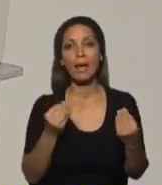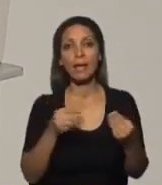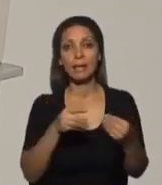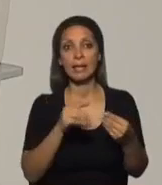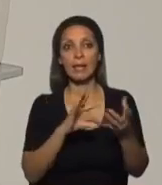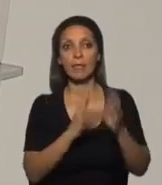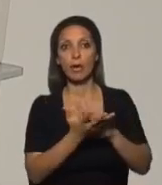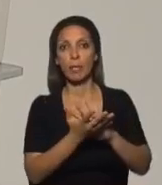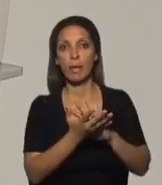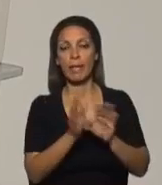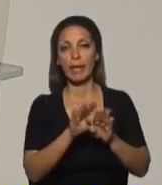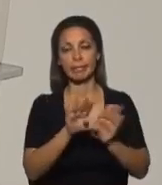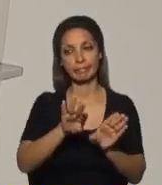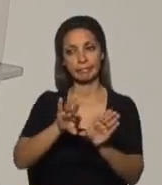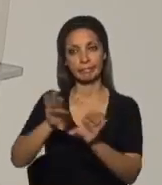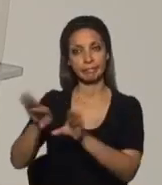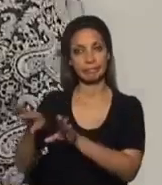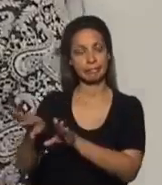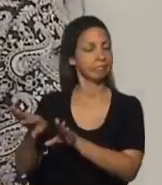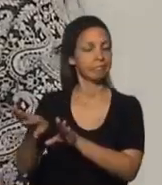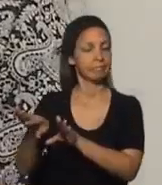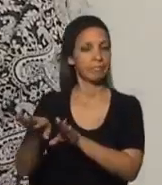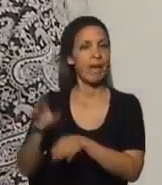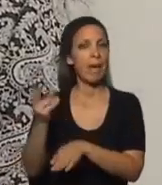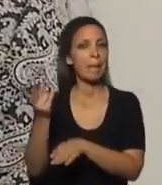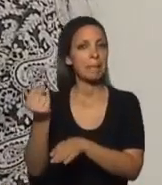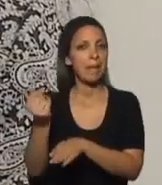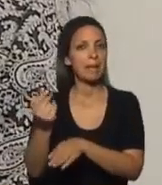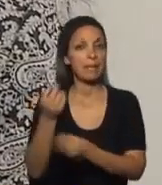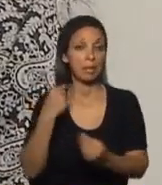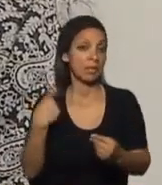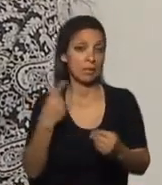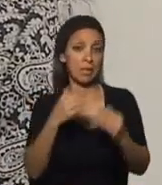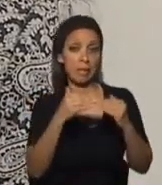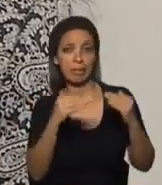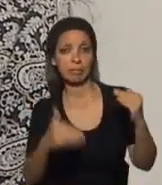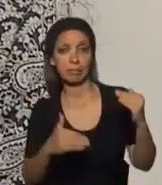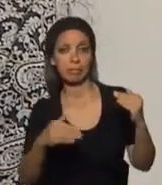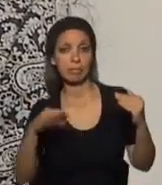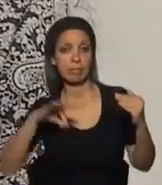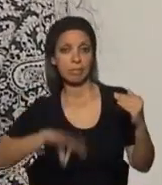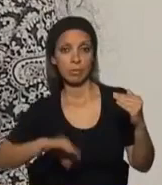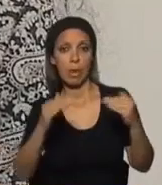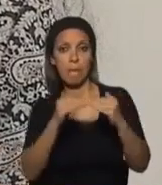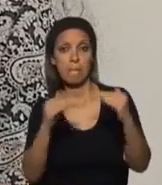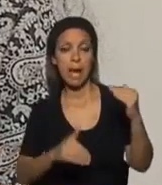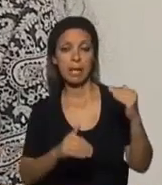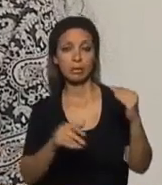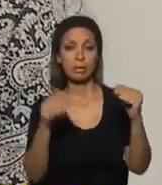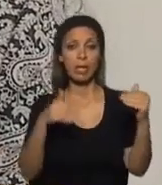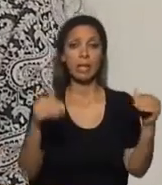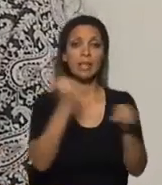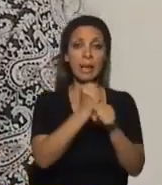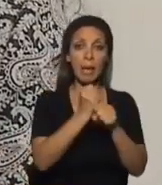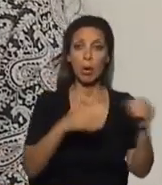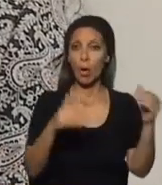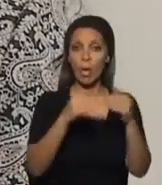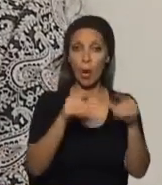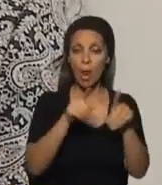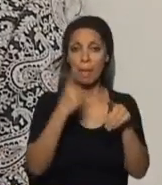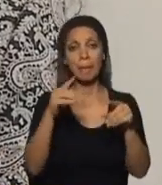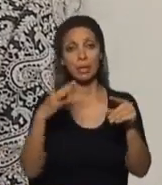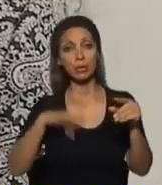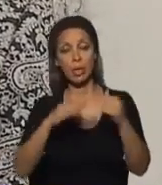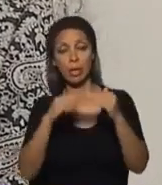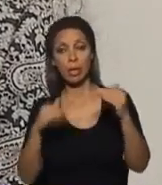apartamiento simbólico que tenemos las mujeres del dinero? Que ganamos menos que los varones por el mismo trabajo, se calcula en un 27% la